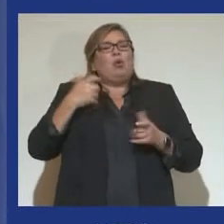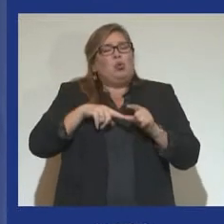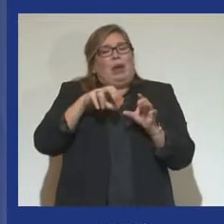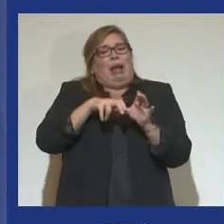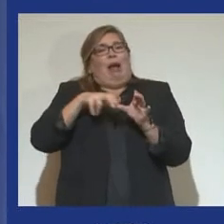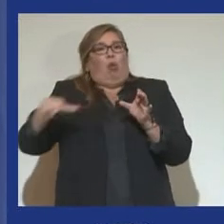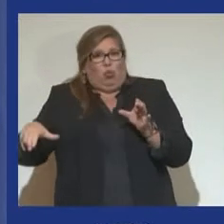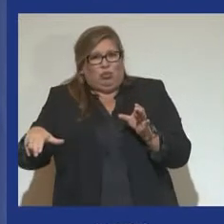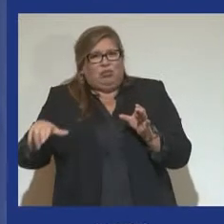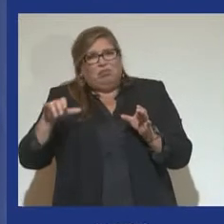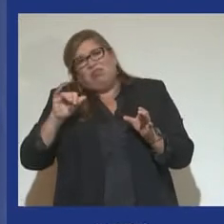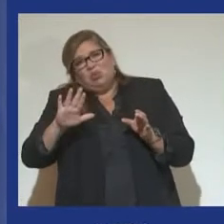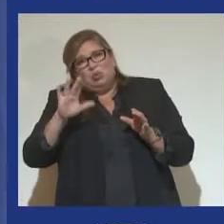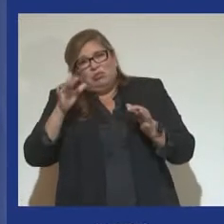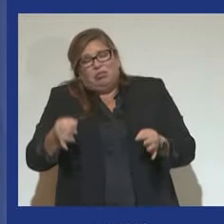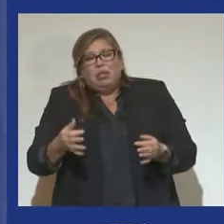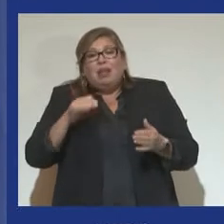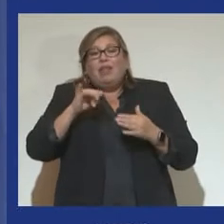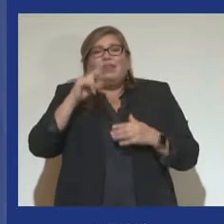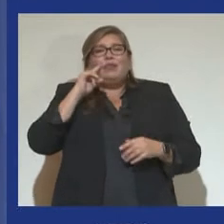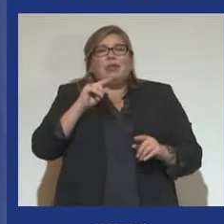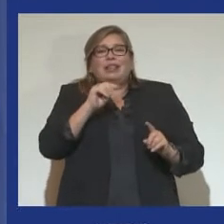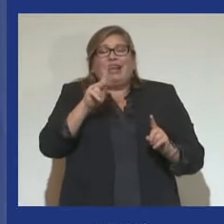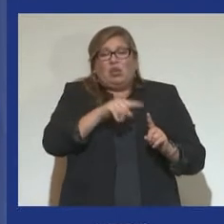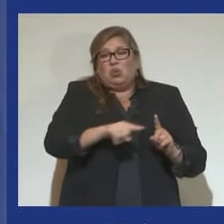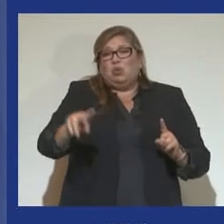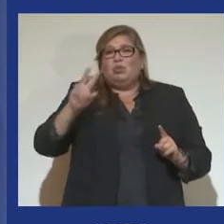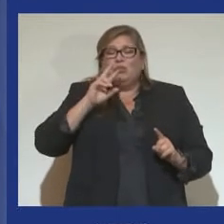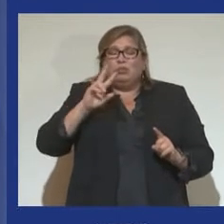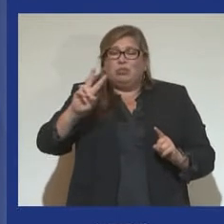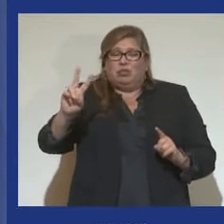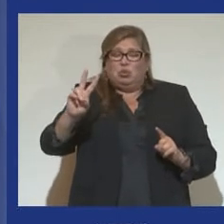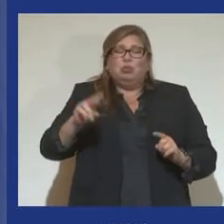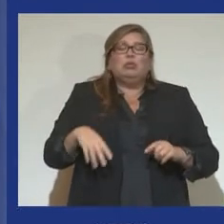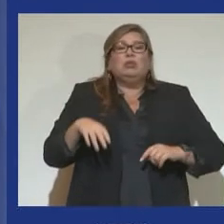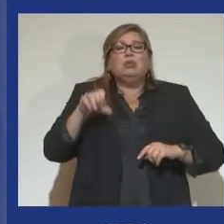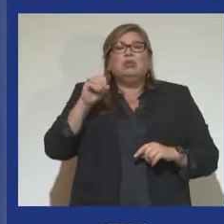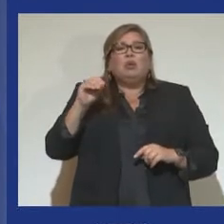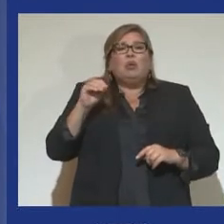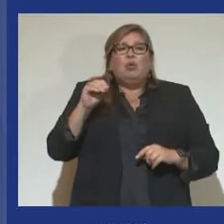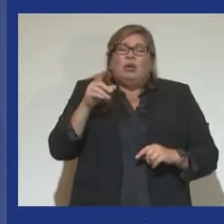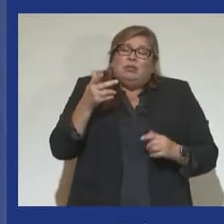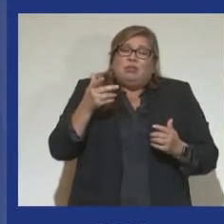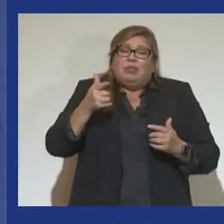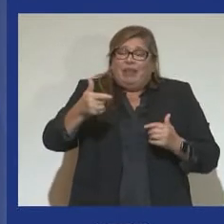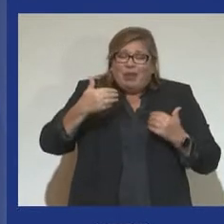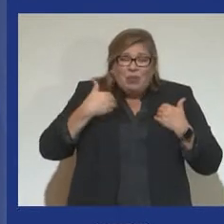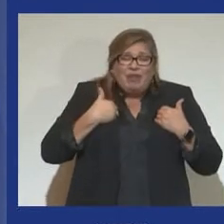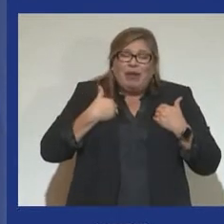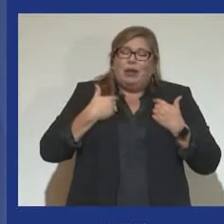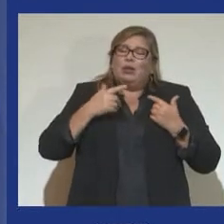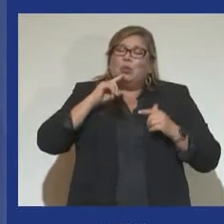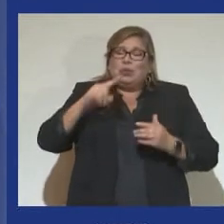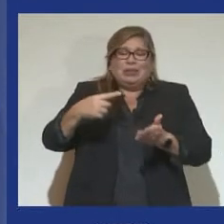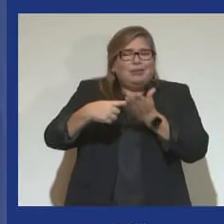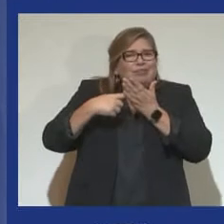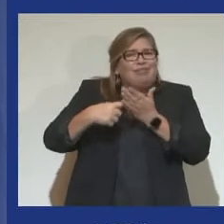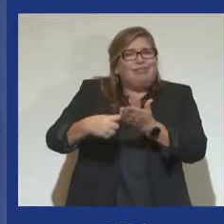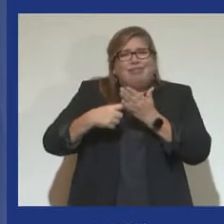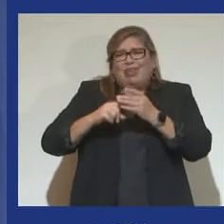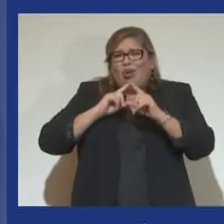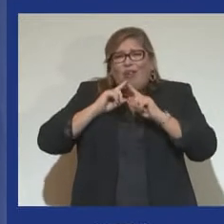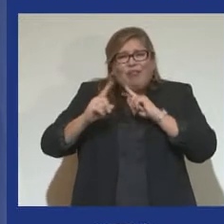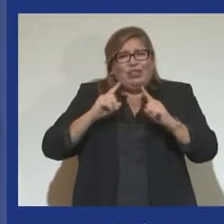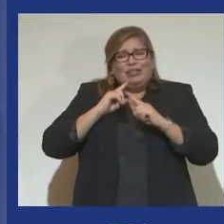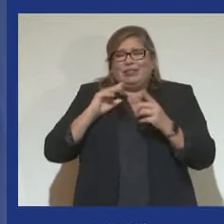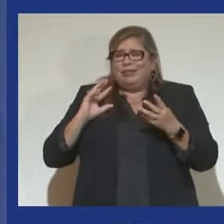están estamos enfocados en kindergarten a 12 hemos tenido